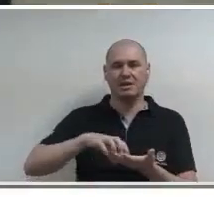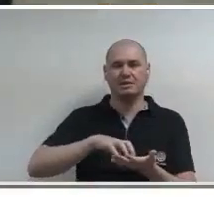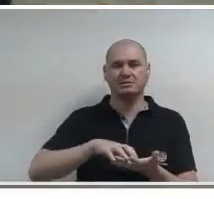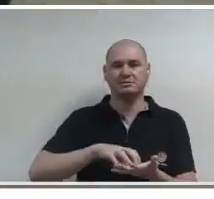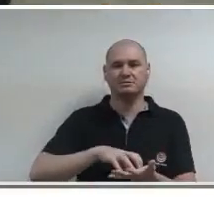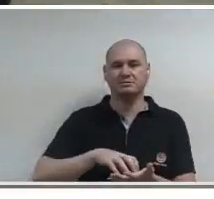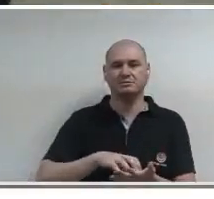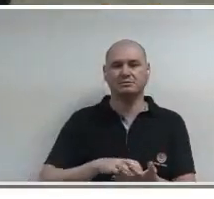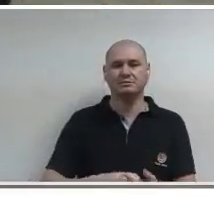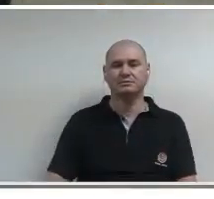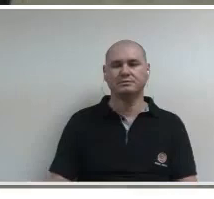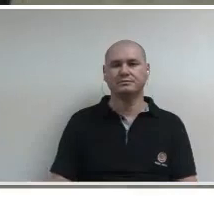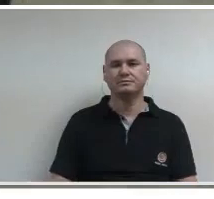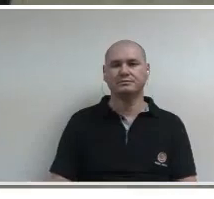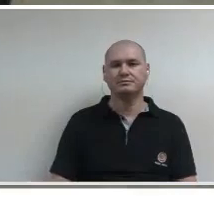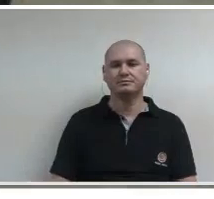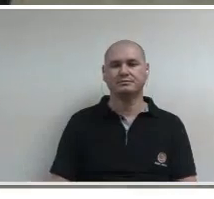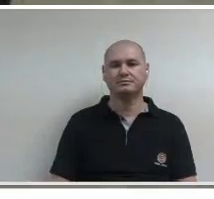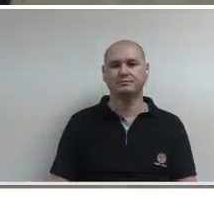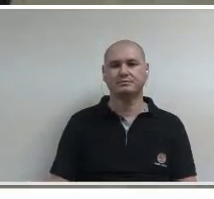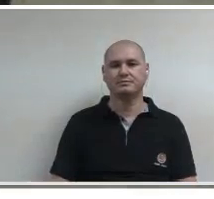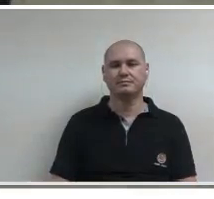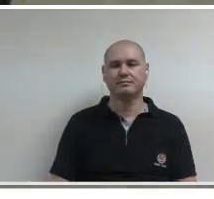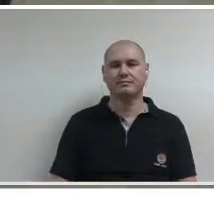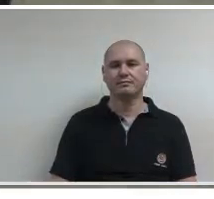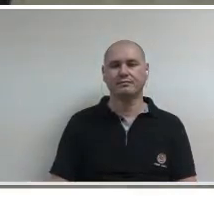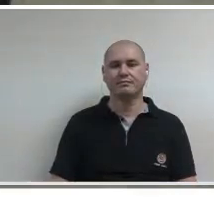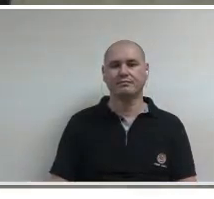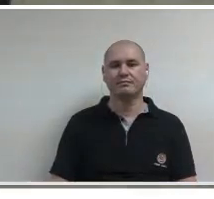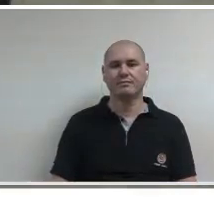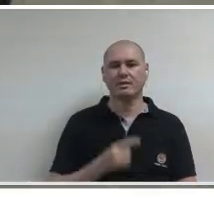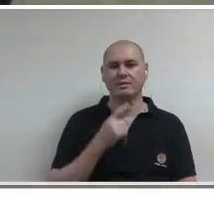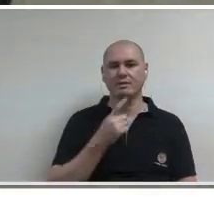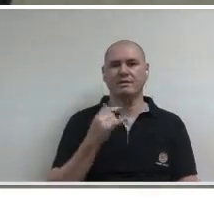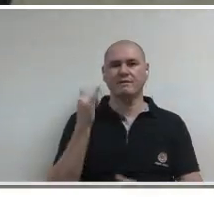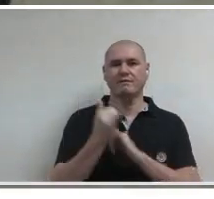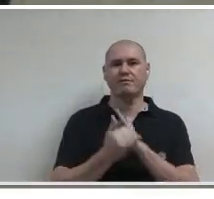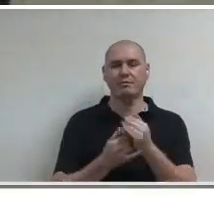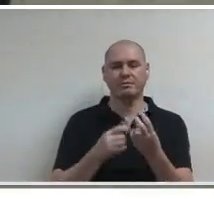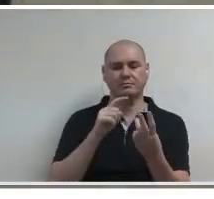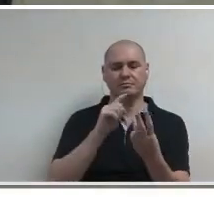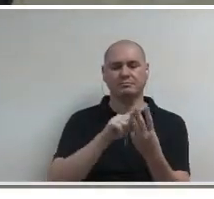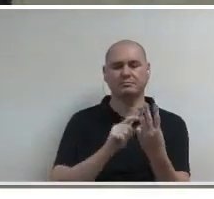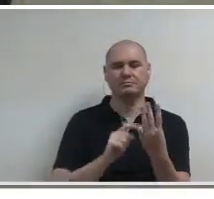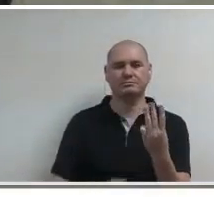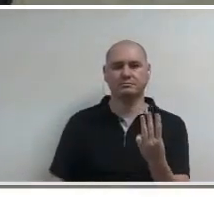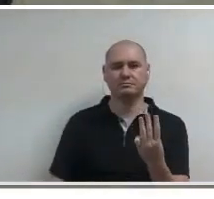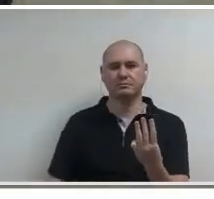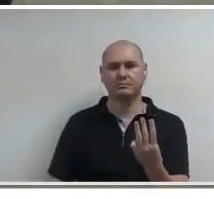PTI Defensor Público, Villa AYP Guaná, Departamento de Presidente AYE,